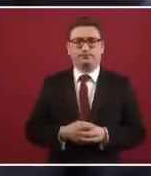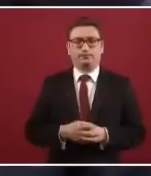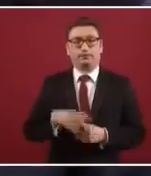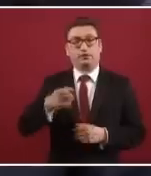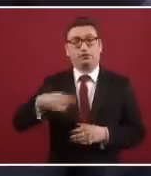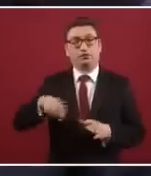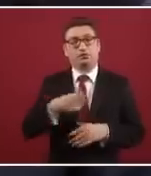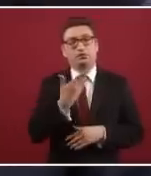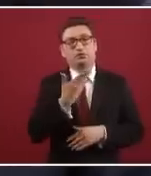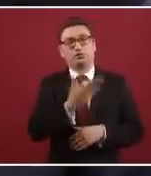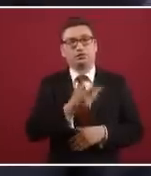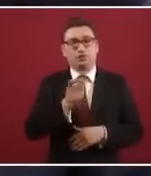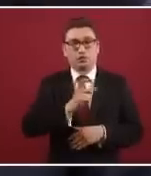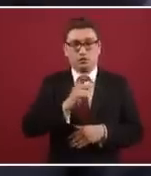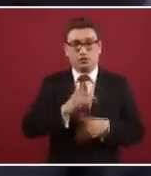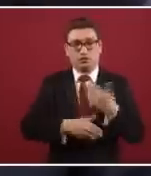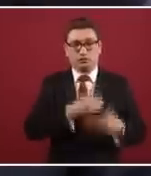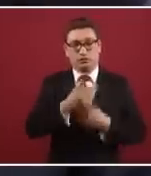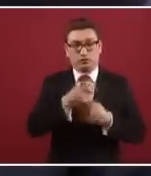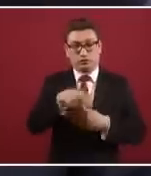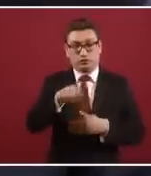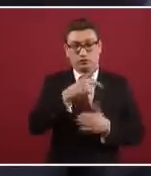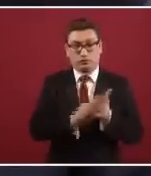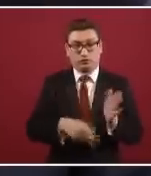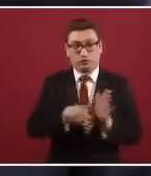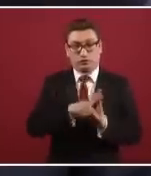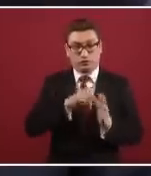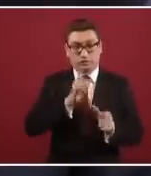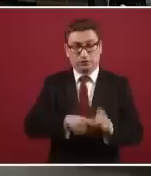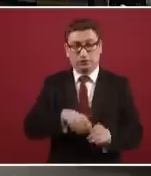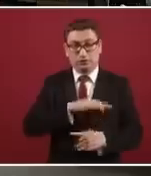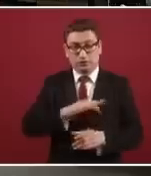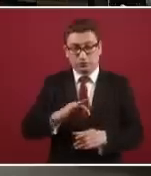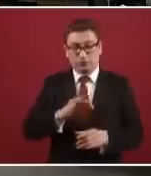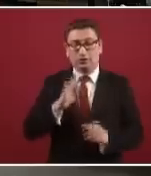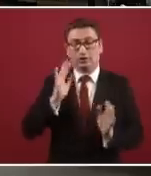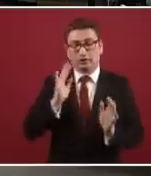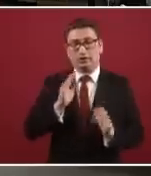que en el proceso de basificación que usted está anunciando, que se